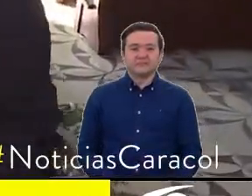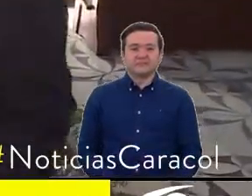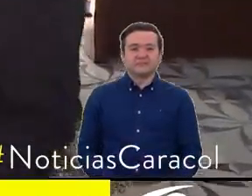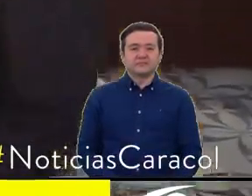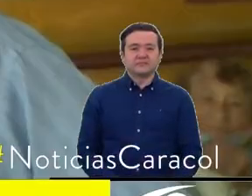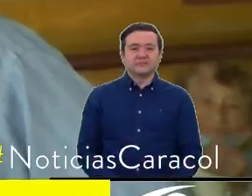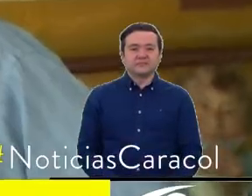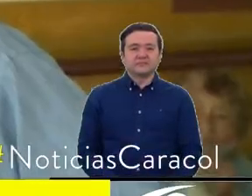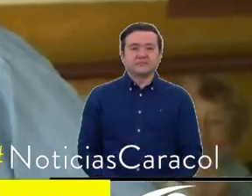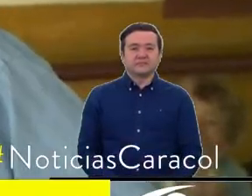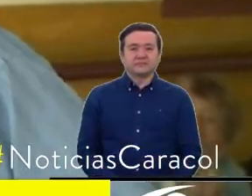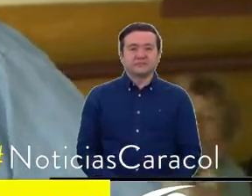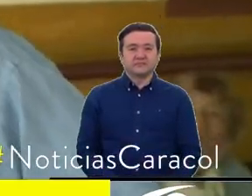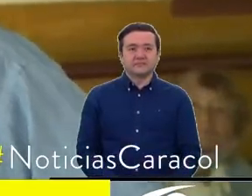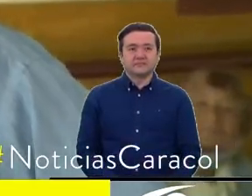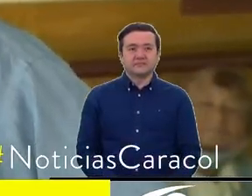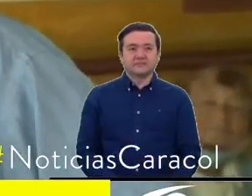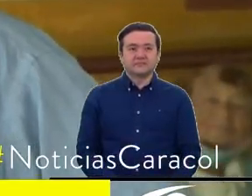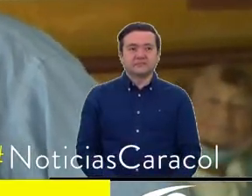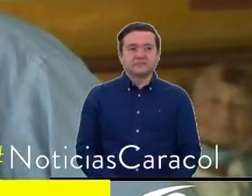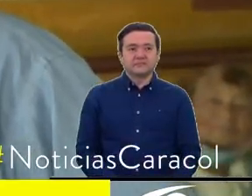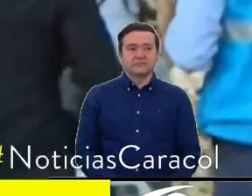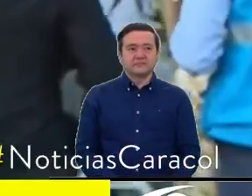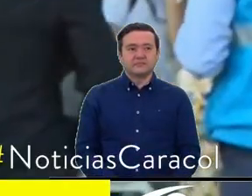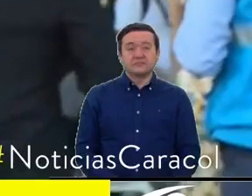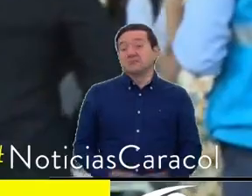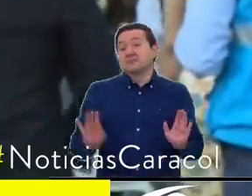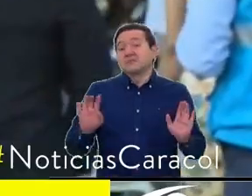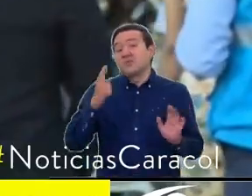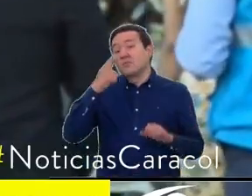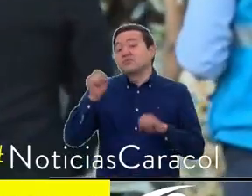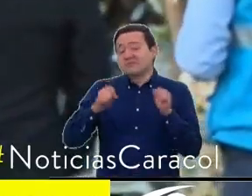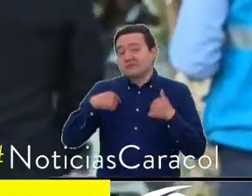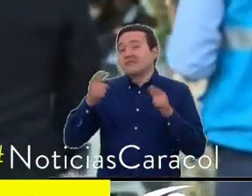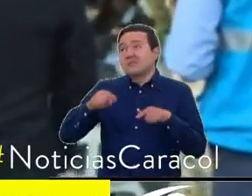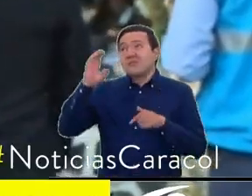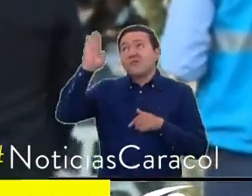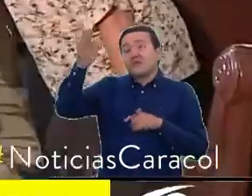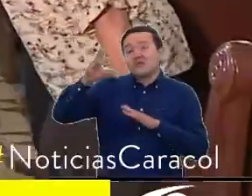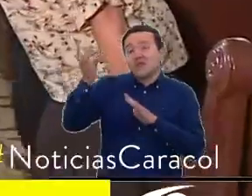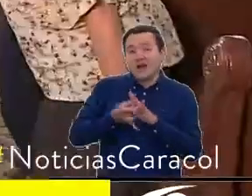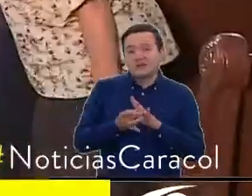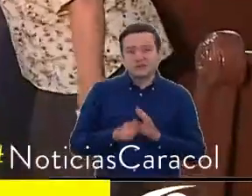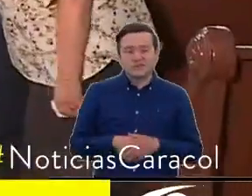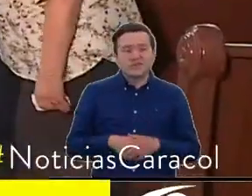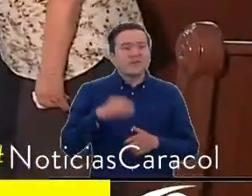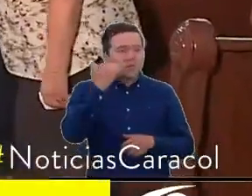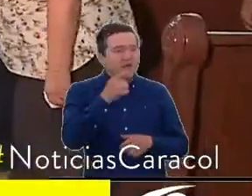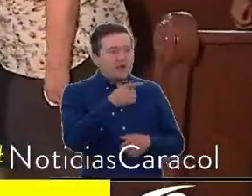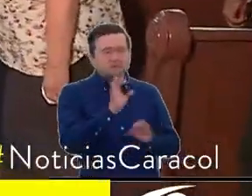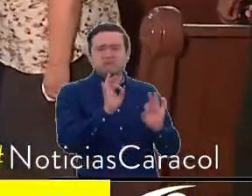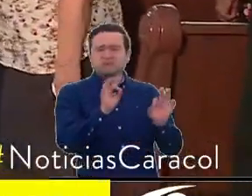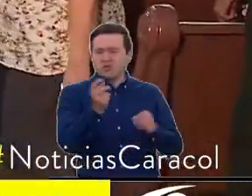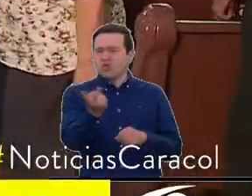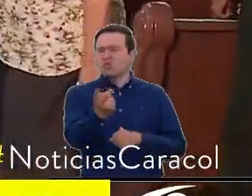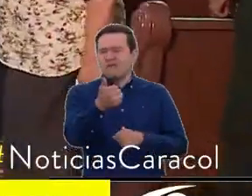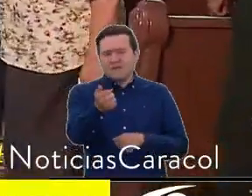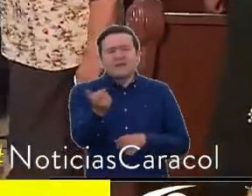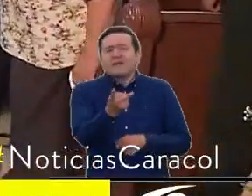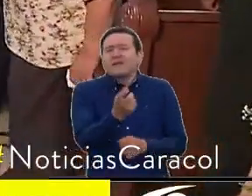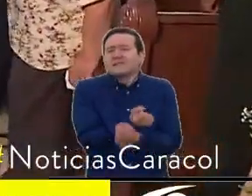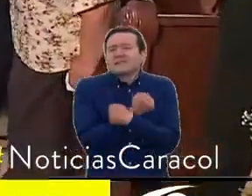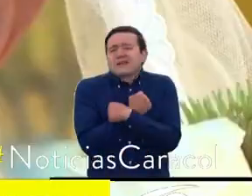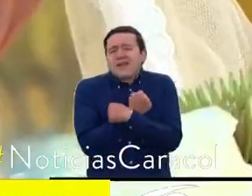Algún día puede que encuentren lo mío también. Una elegancia de matrimonio, se lo merecen los dos y se quieren mucho, que